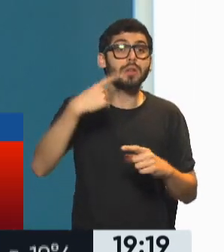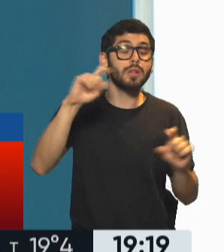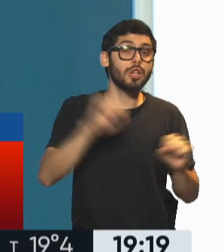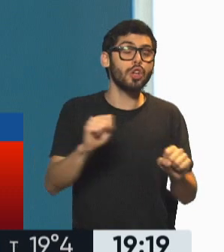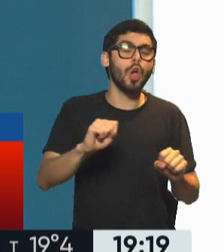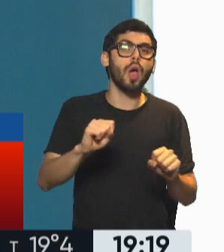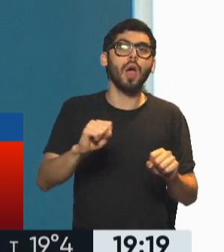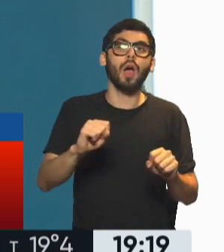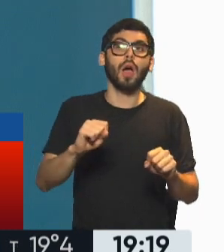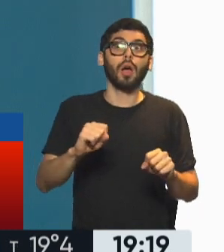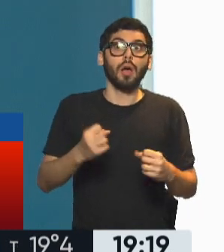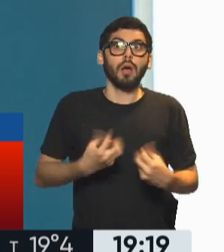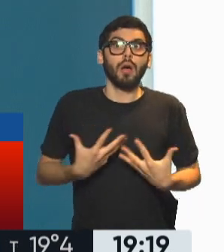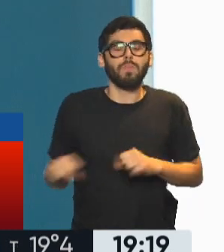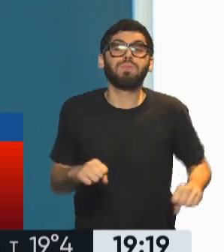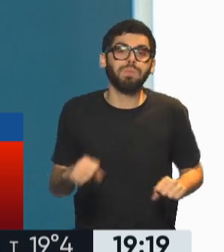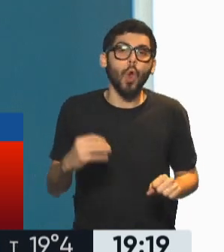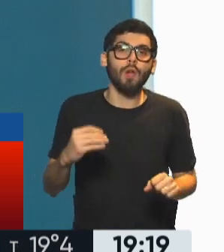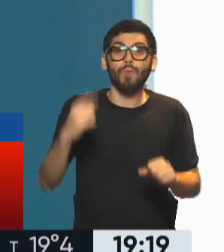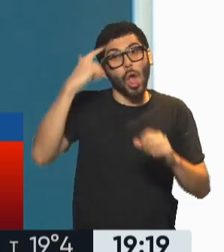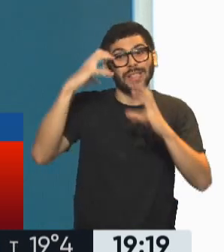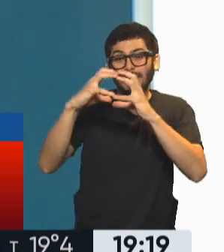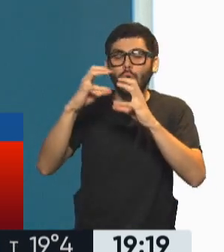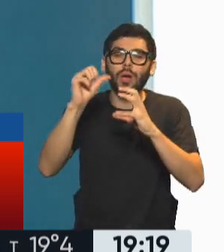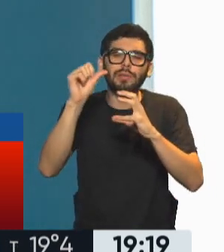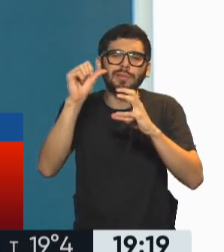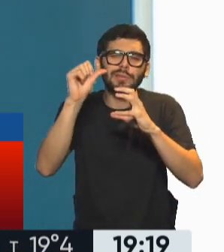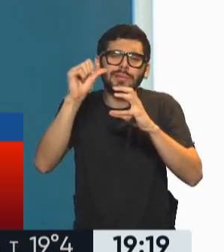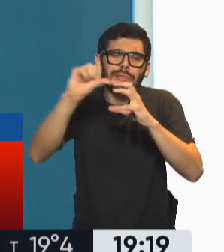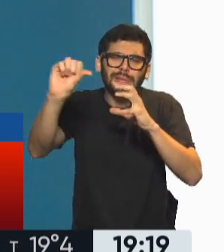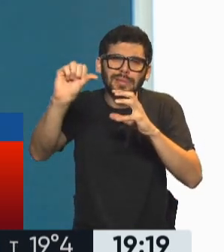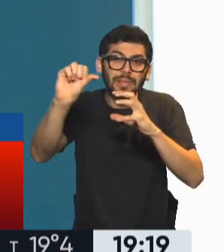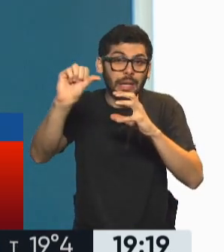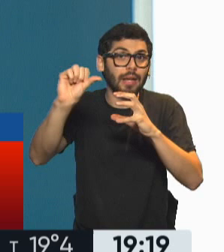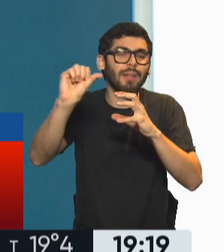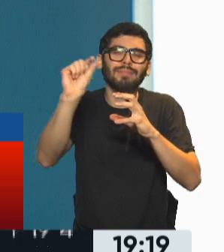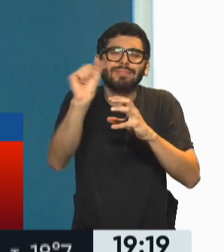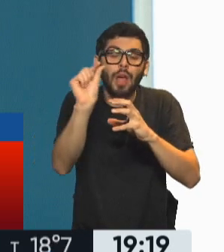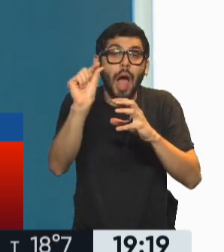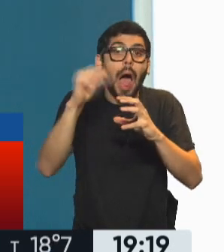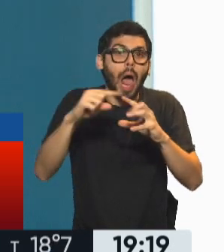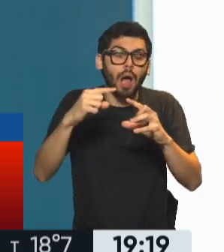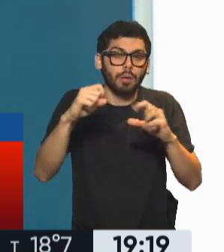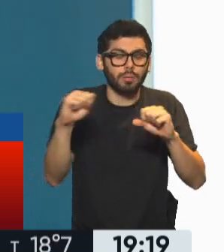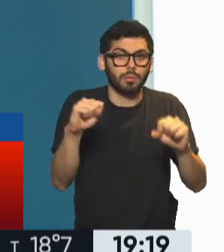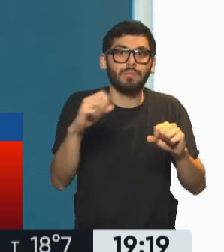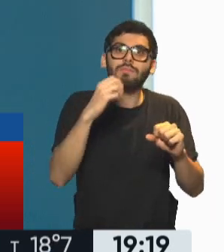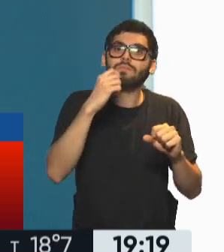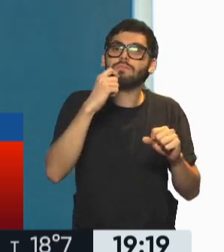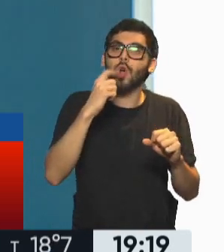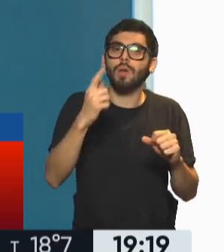algún evento, ¿sí? Hay un pequeño daño cerebral y la convulsión sucede a raíz, por ejemplo,